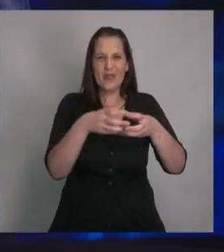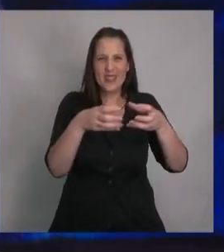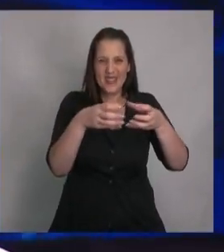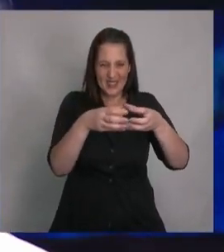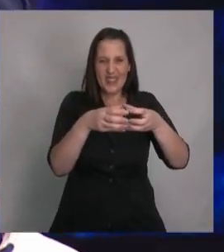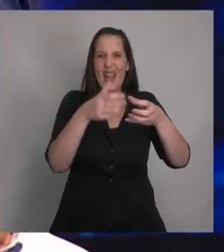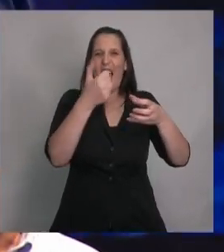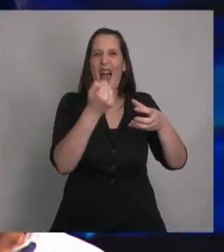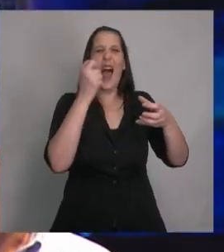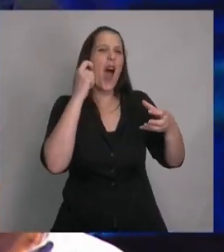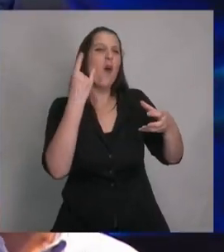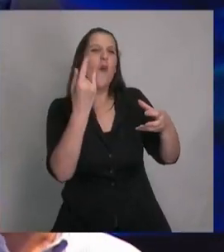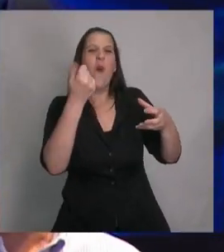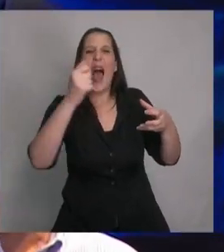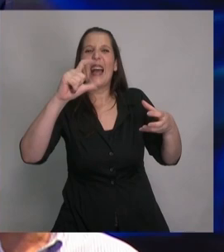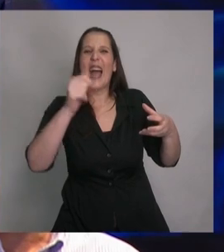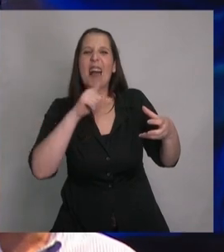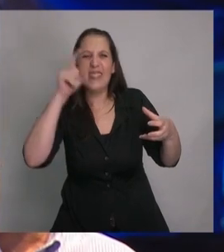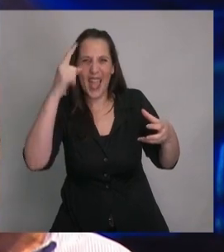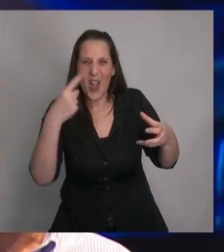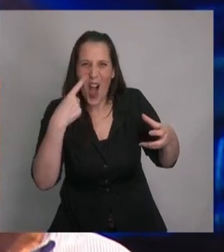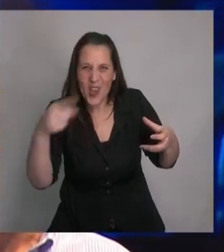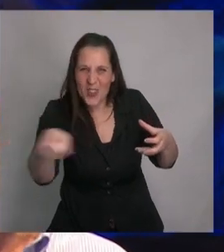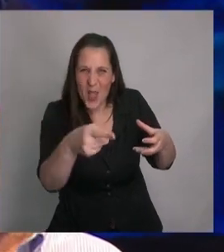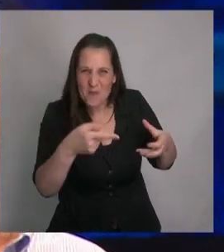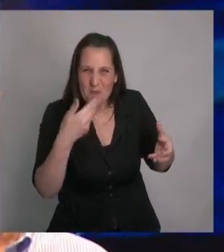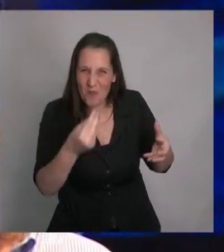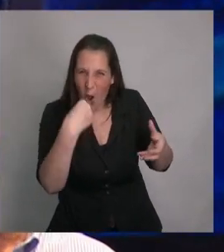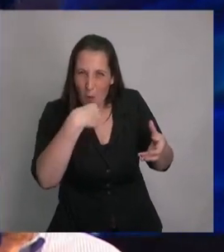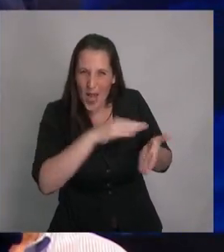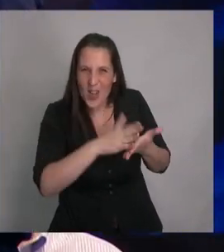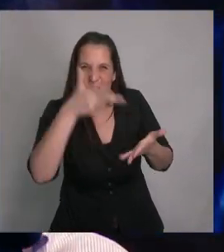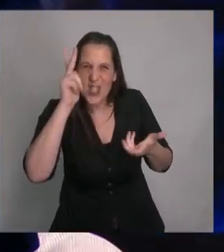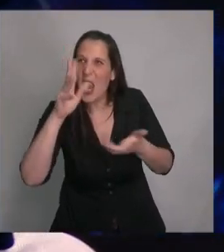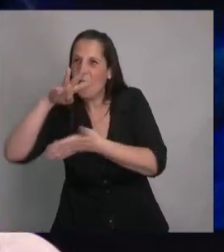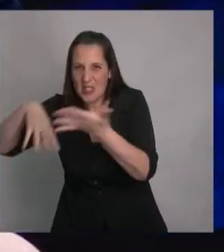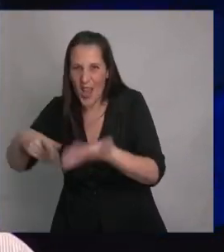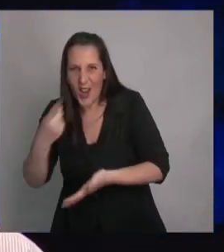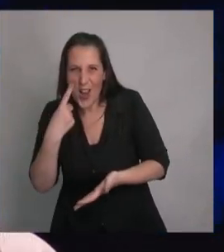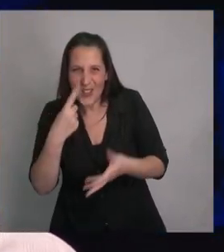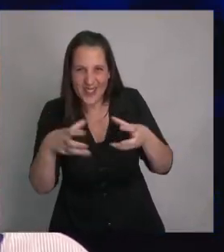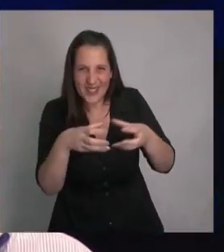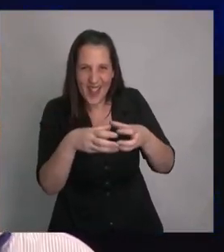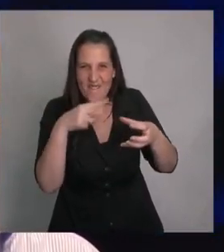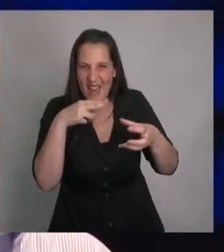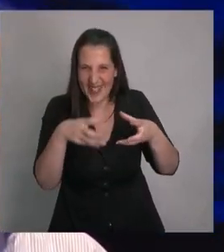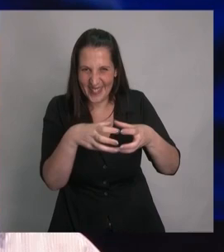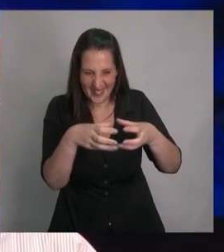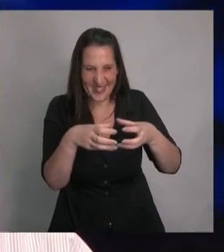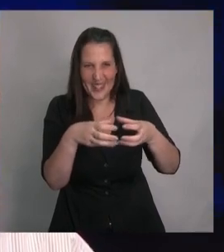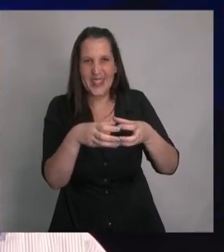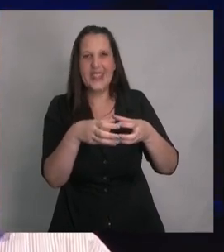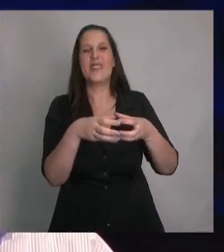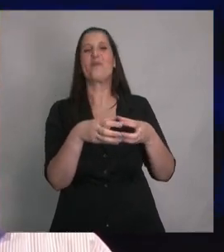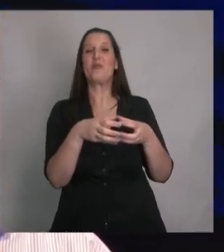vuelve un símbolo de campaña. No sé si han probado ustedes el aguacate en Chile, Barcelona. En Argentina no es que haya